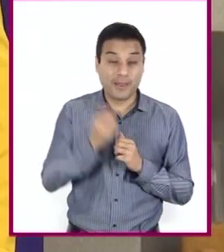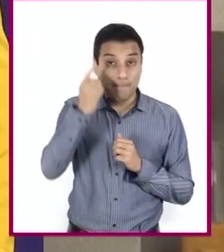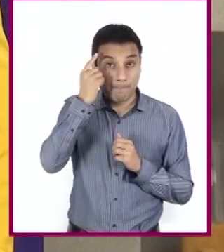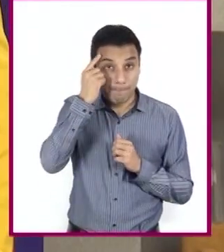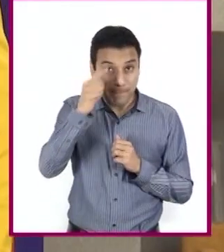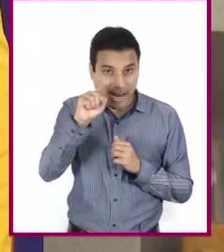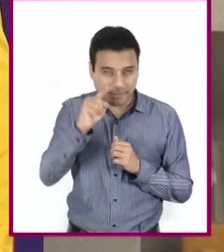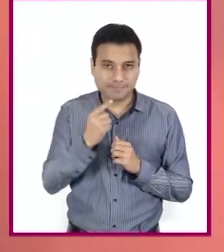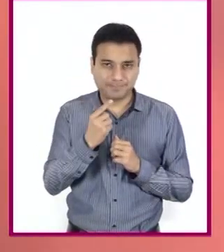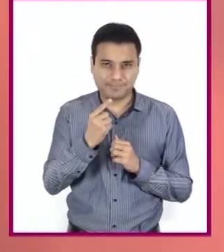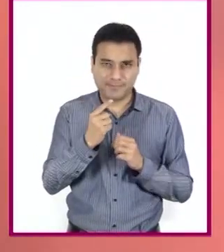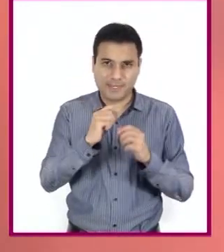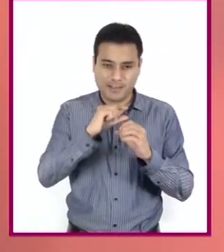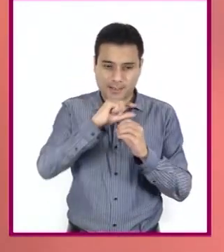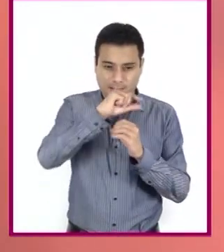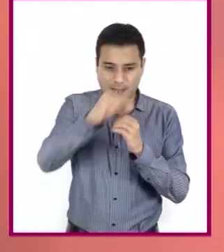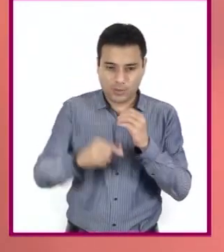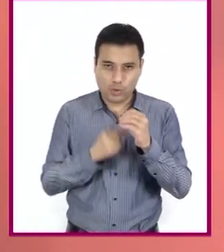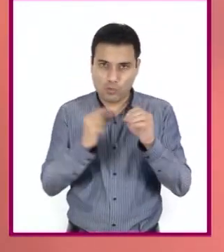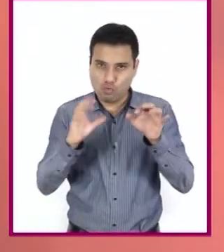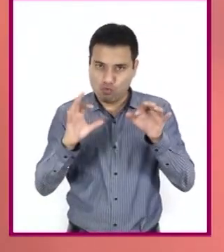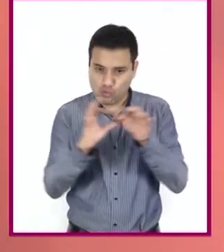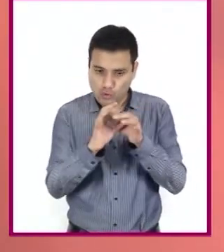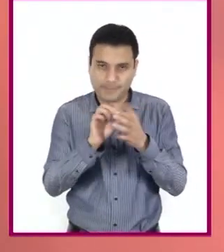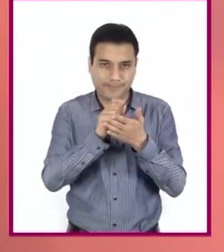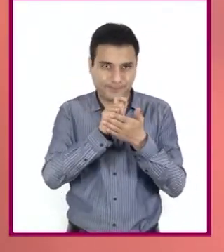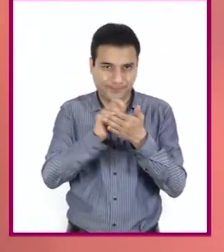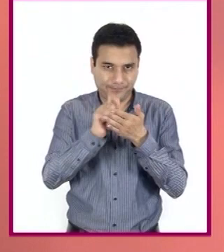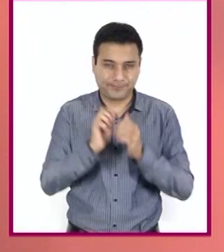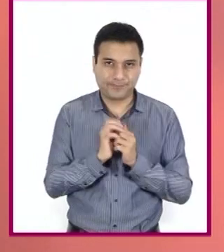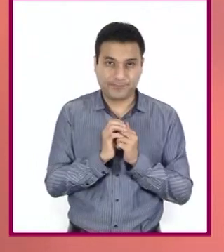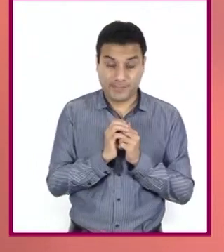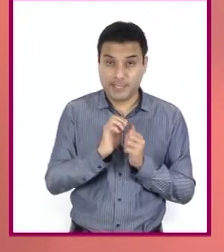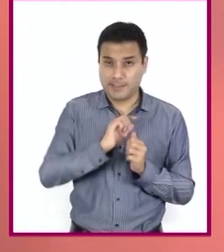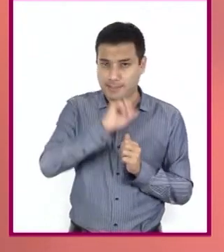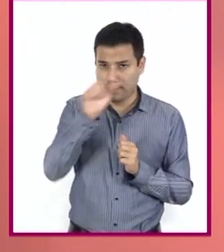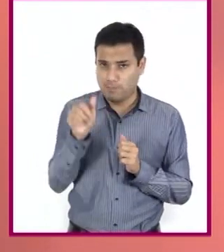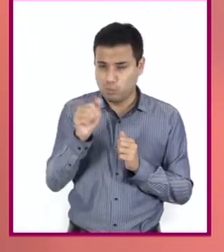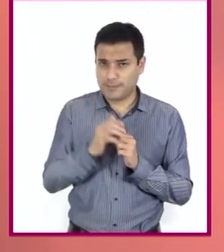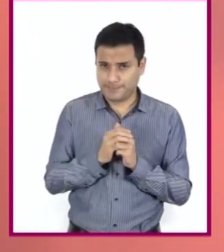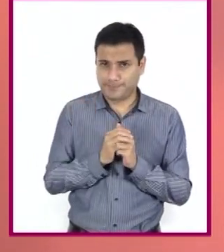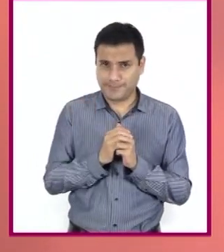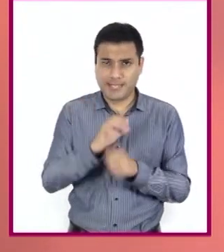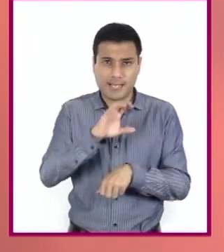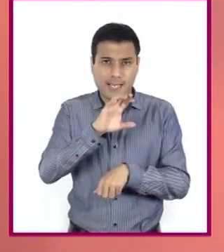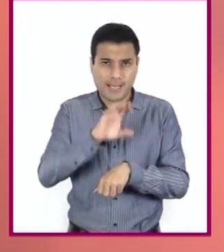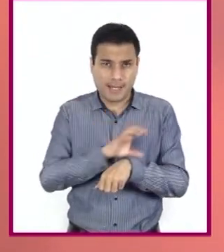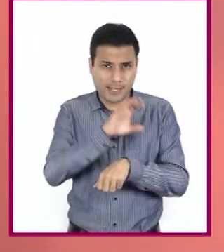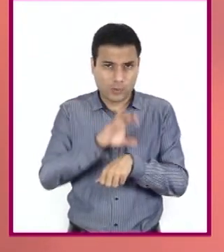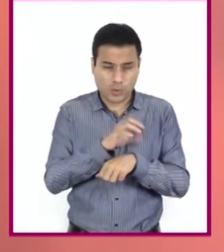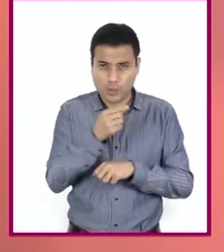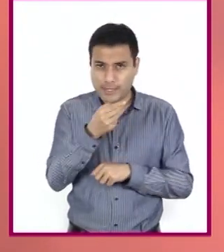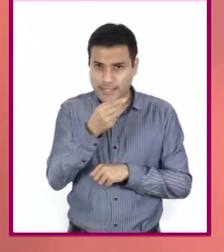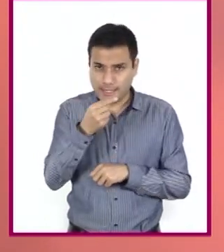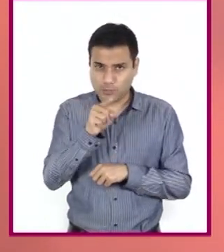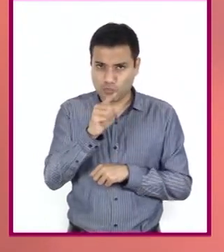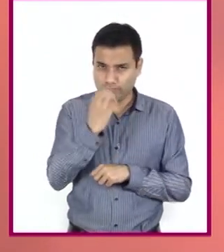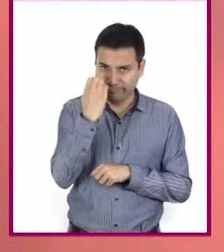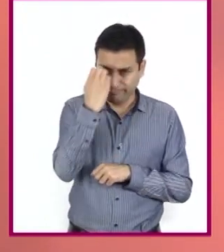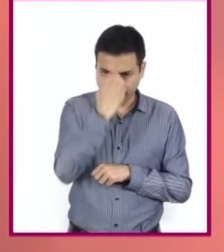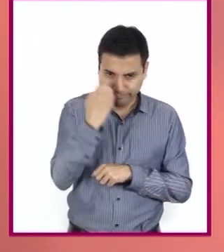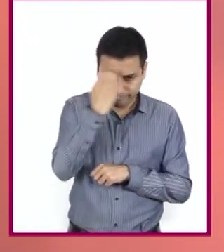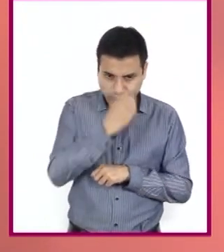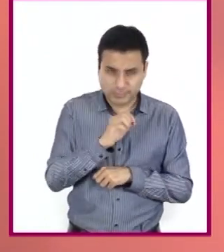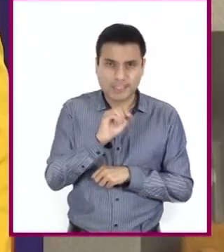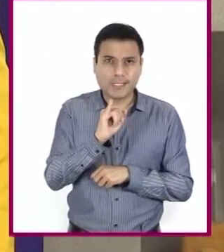representar las uniones entre átomos. Finalmente, van a considerar los valores de electronegatividad para saber si se trata de un compuesto iónico